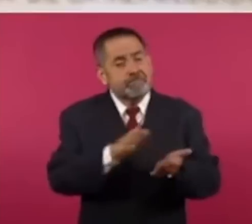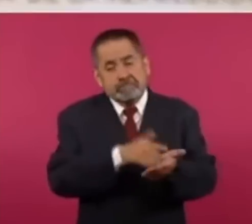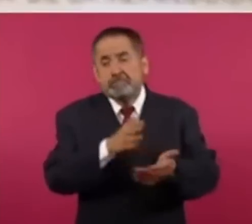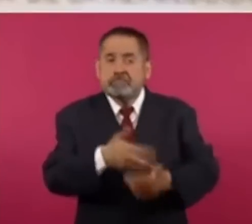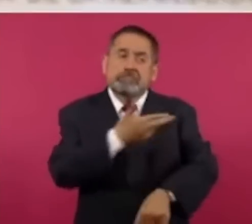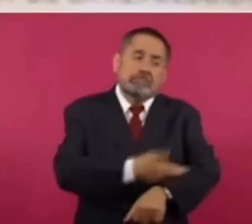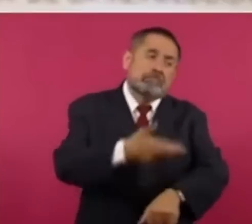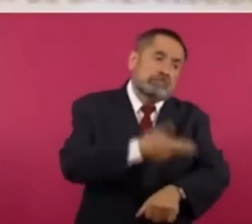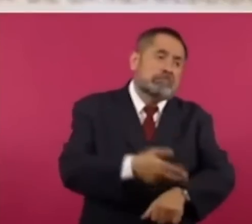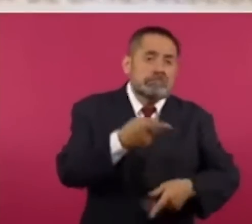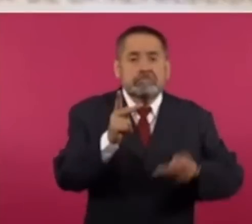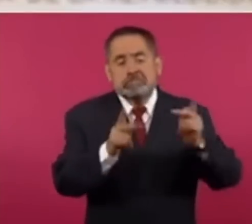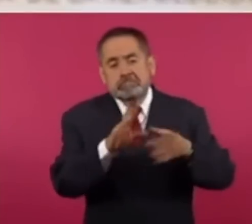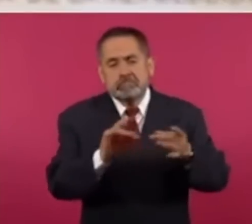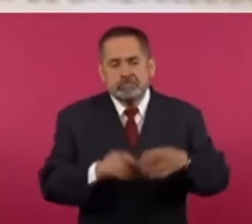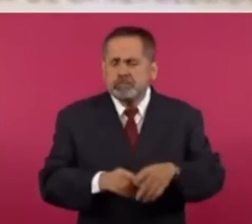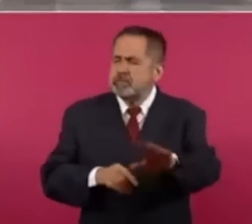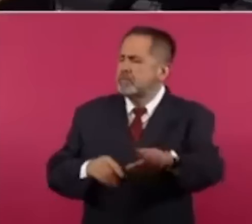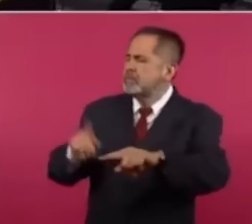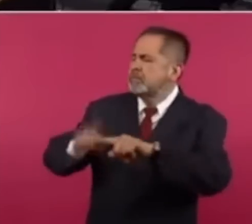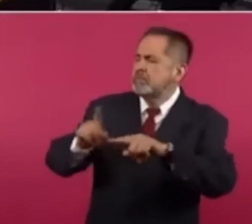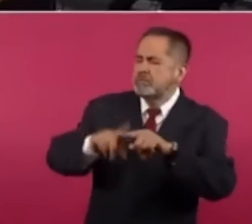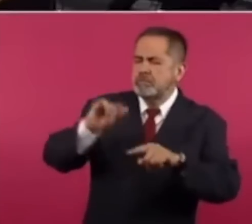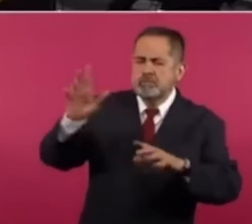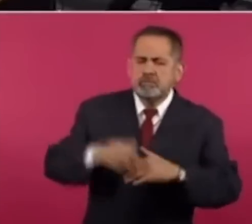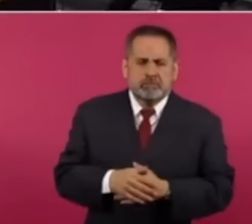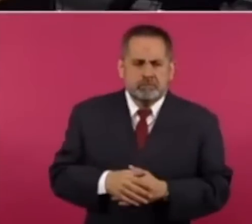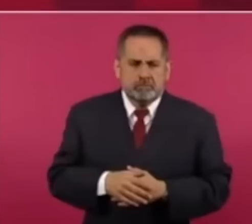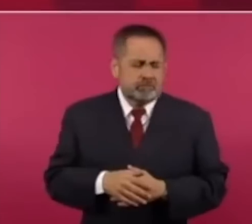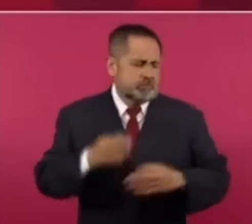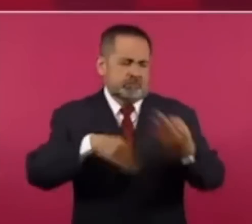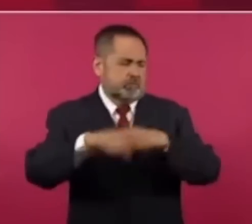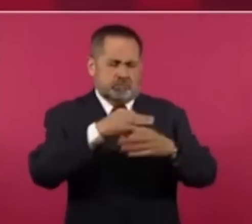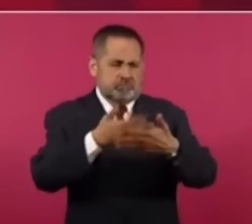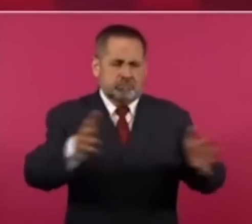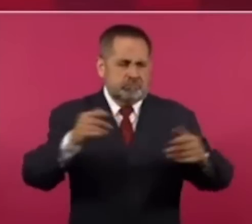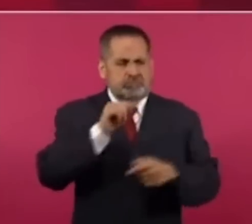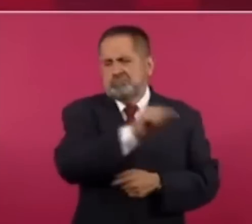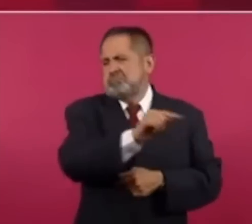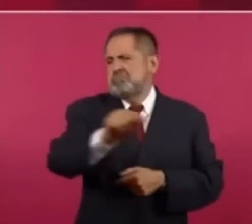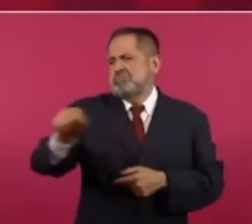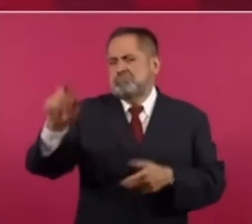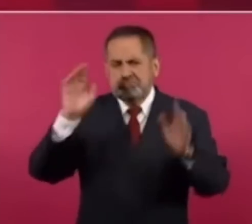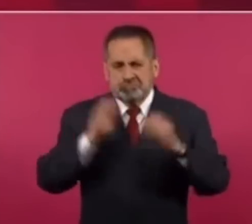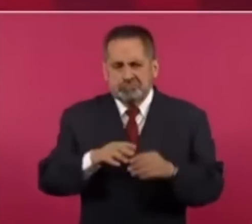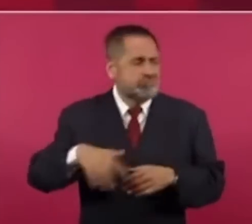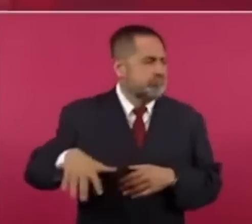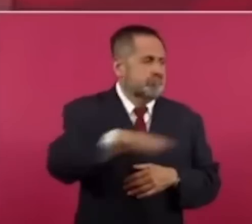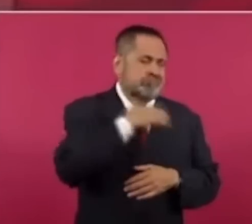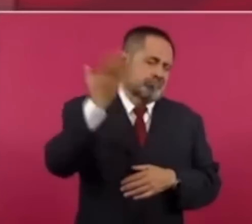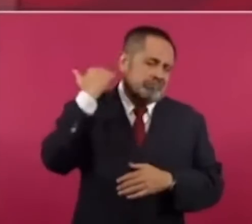burocratismo. ¿A qué funcionario se refiere, presidente? En general, es parte de la decadencia.